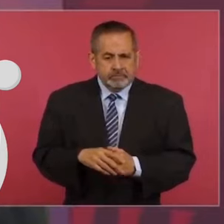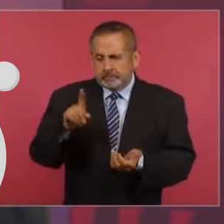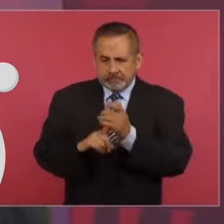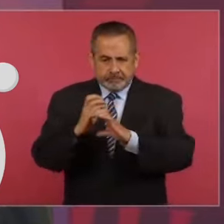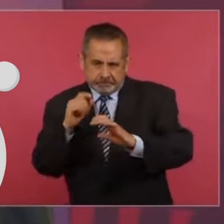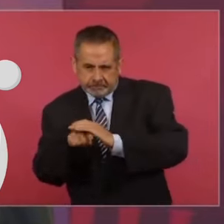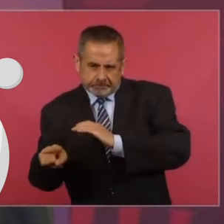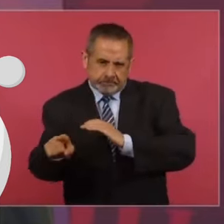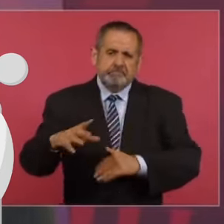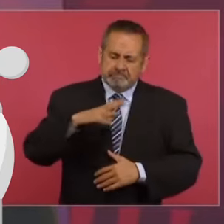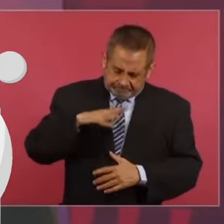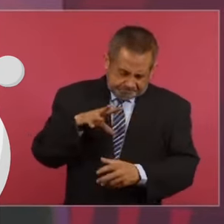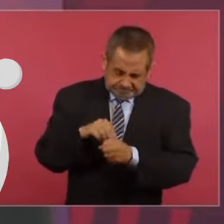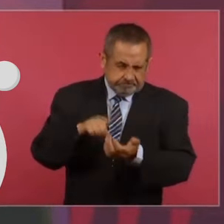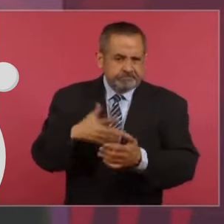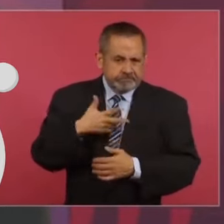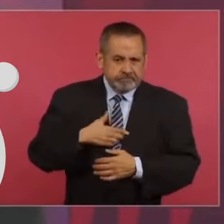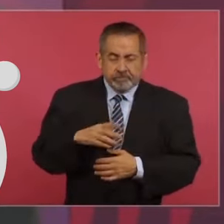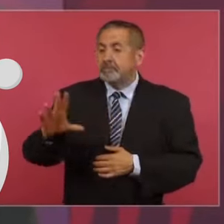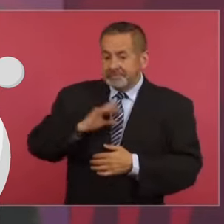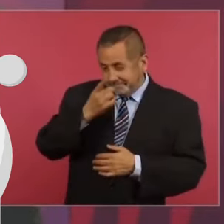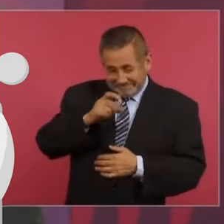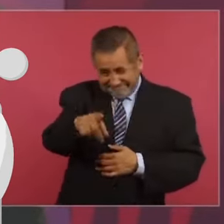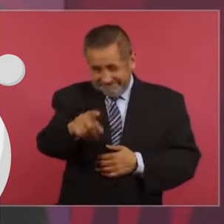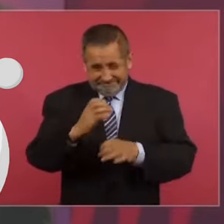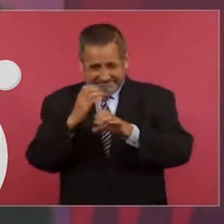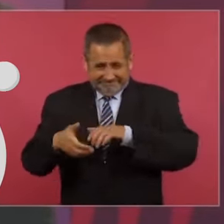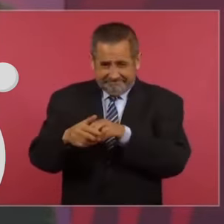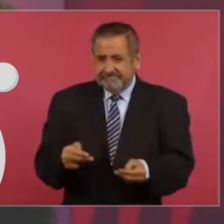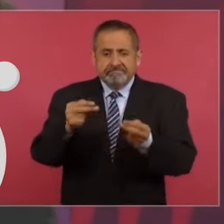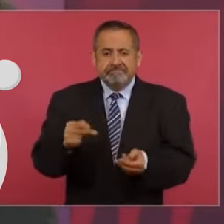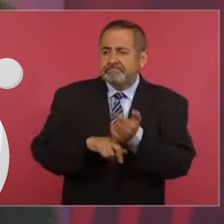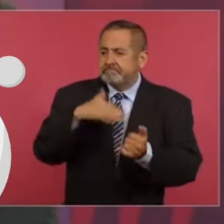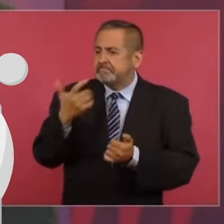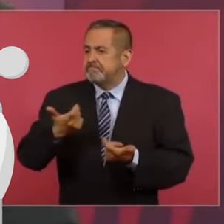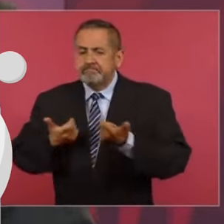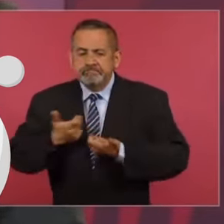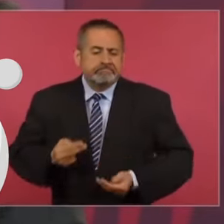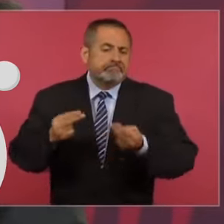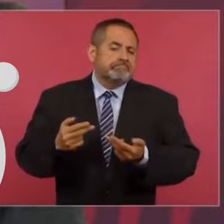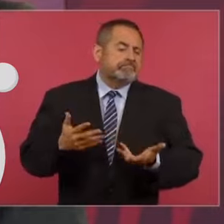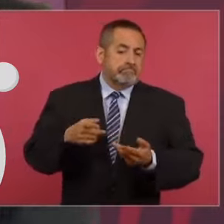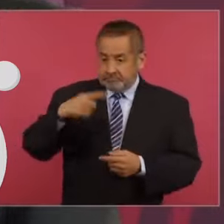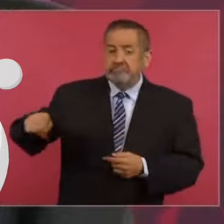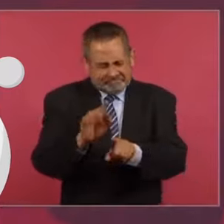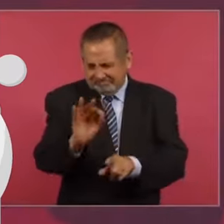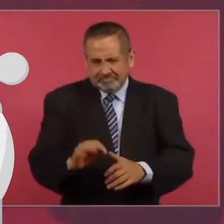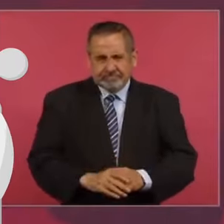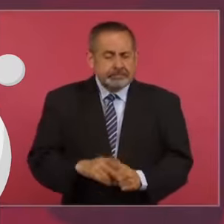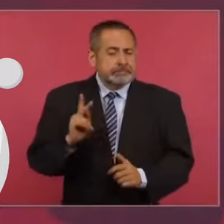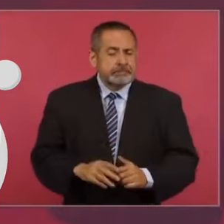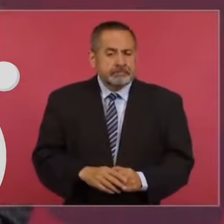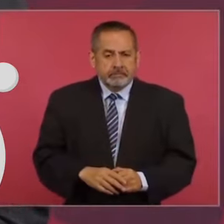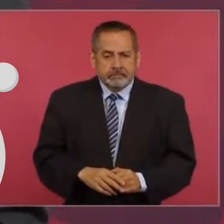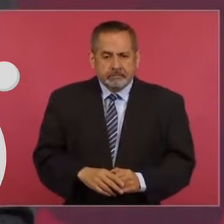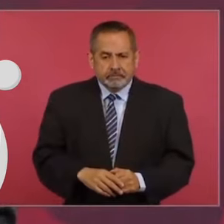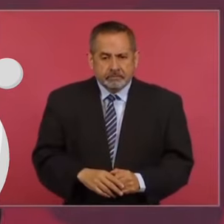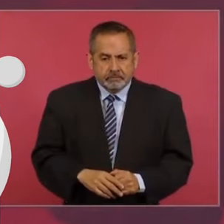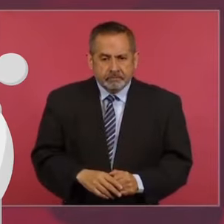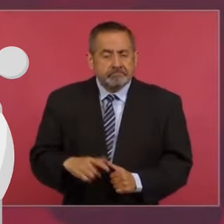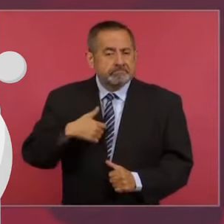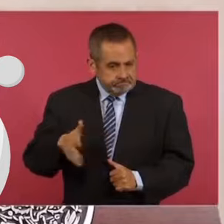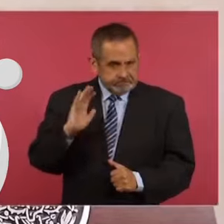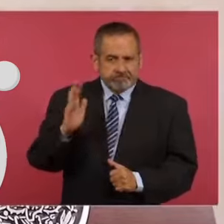ducto, porque me hablaron de lo de las pipas, del negocio, de lo de las pipas. Se quejó la gente de eso. Pero